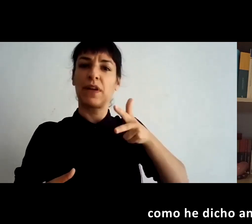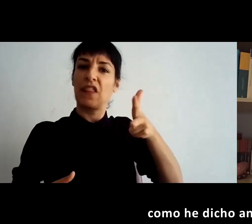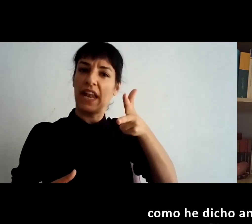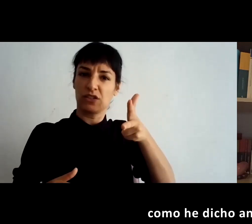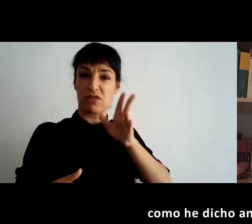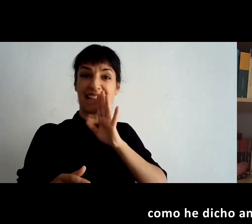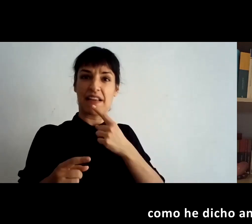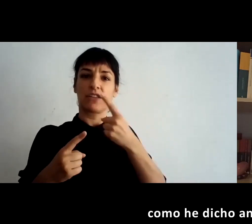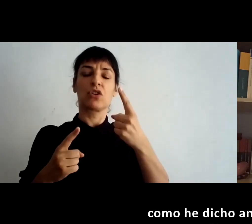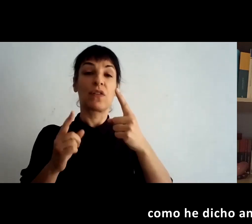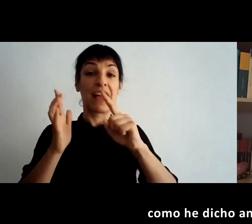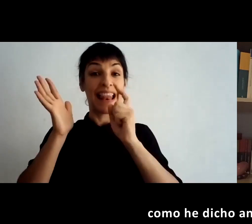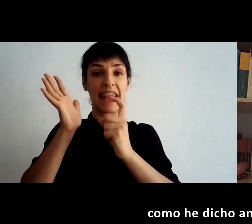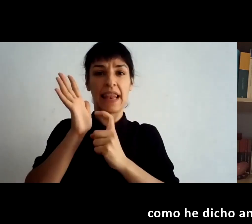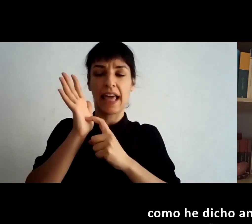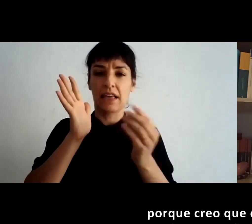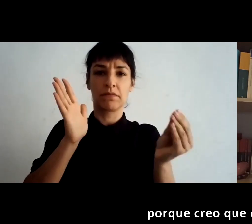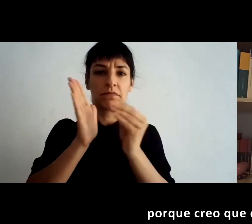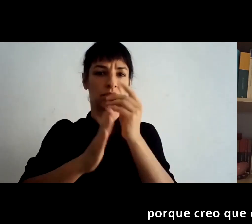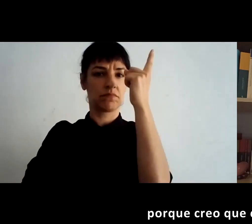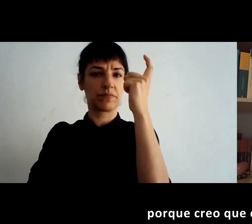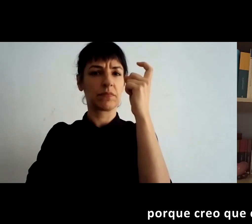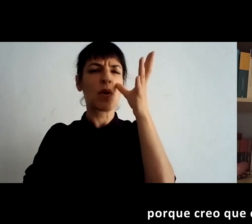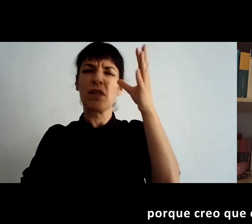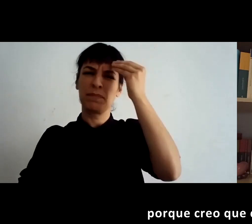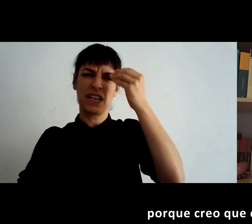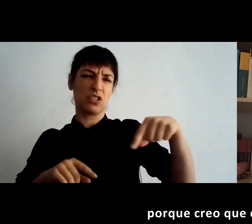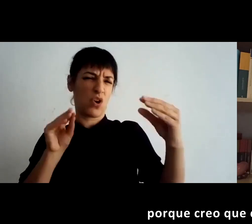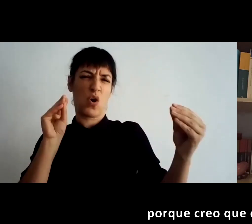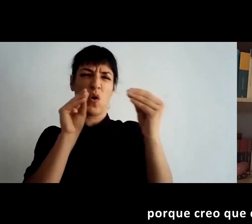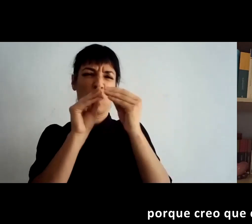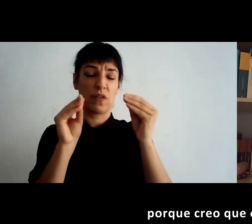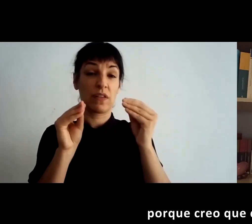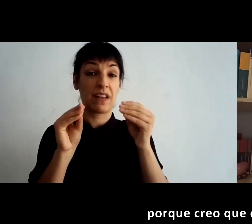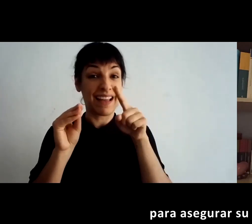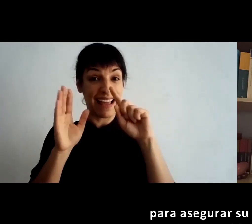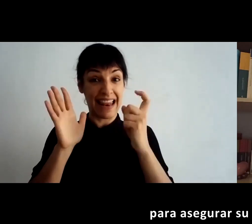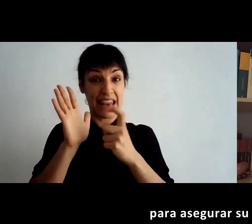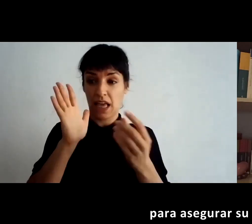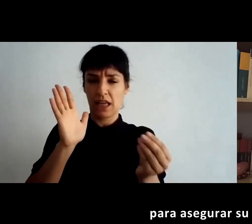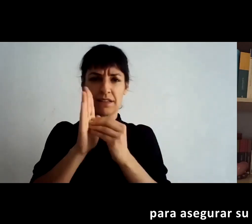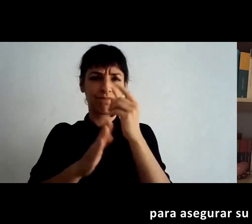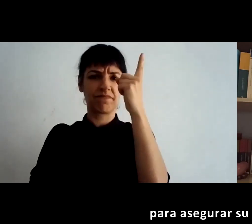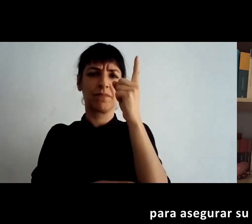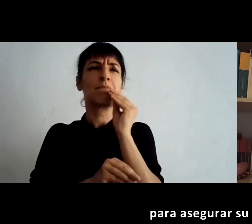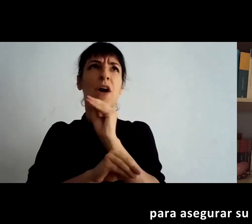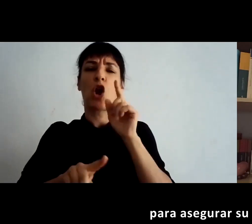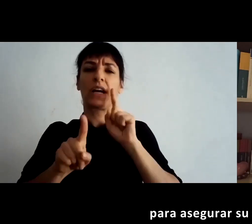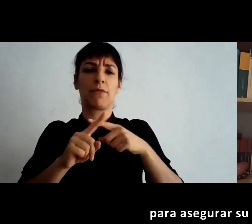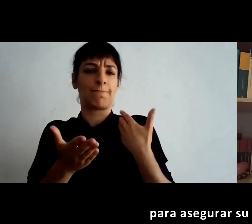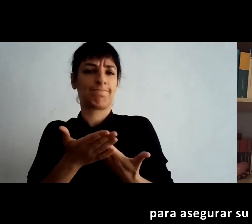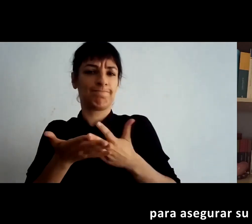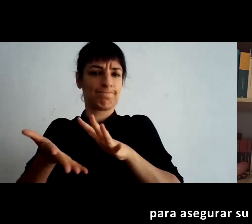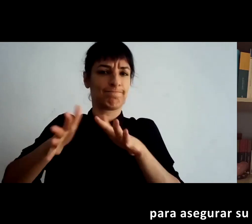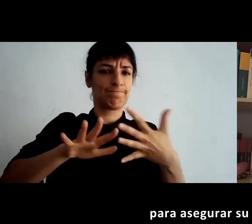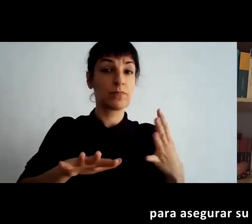fijen en las leyes, porque yo creo que coincidiréis conmigo que es la mejor fórmula para asegurar su efectividad, ya que las